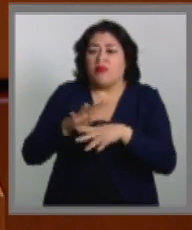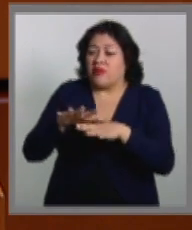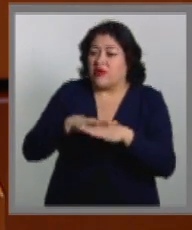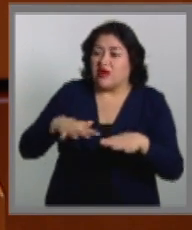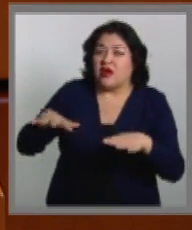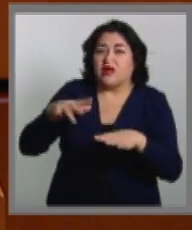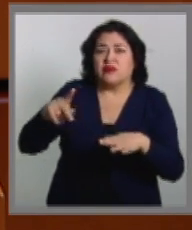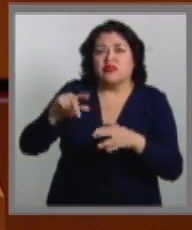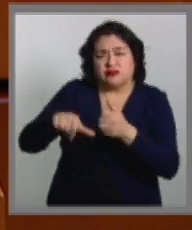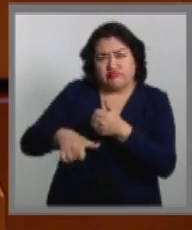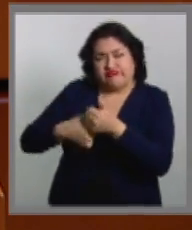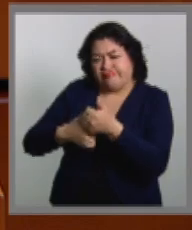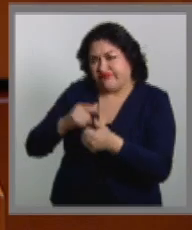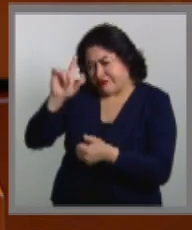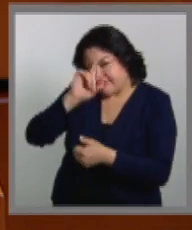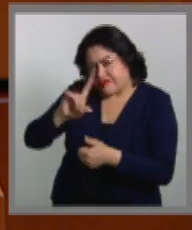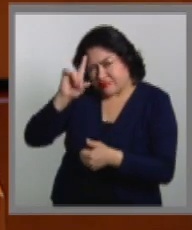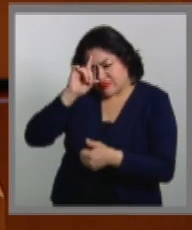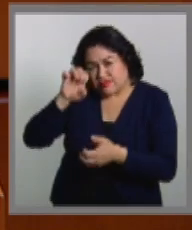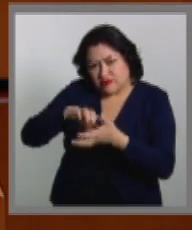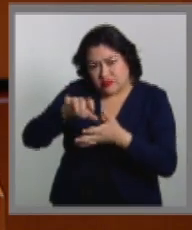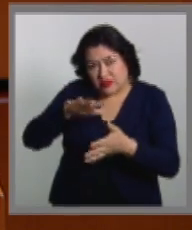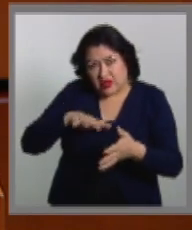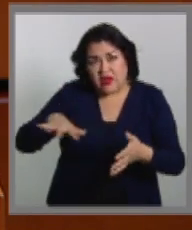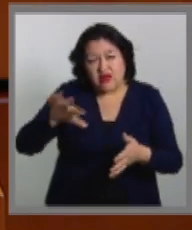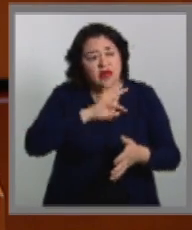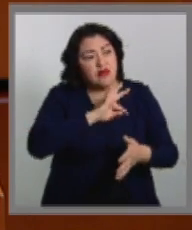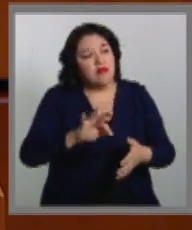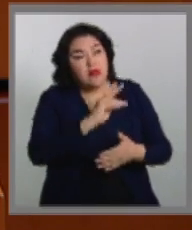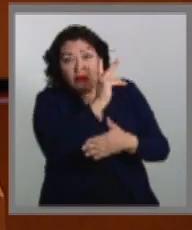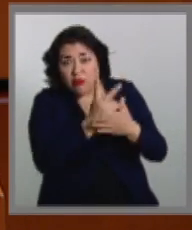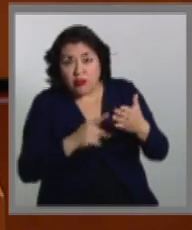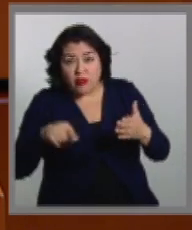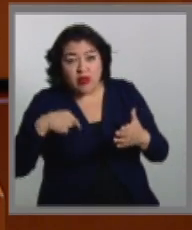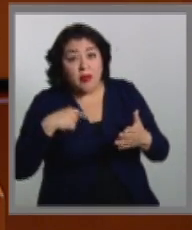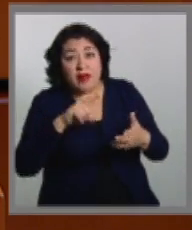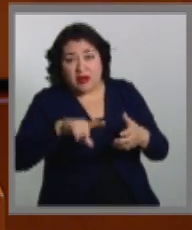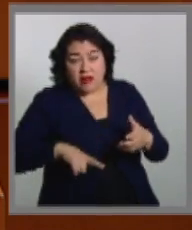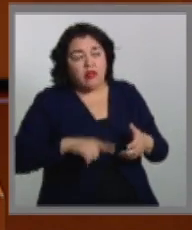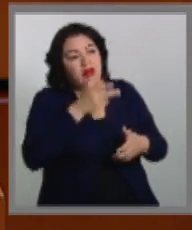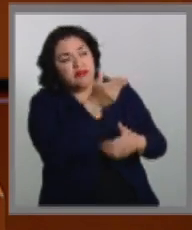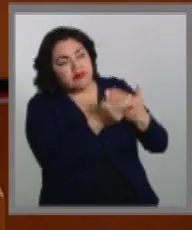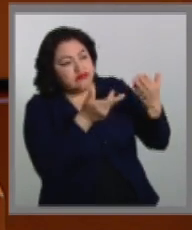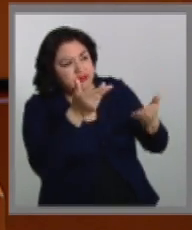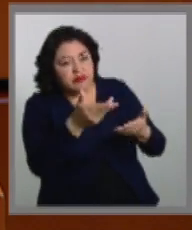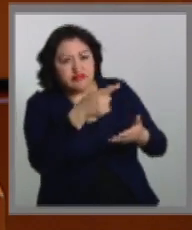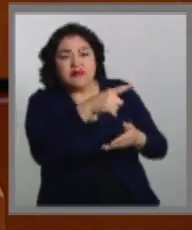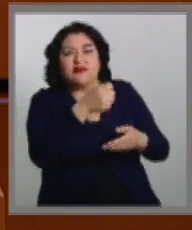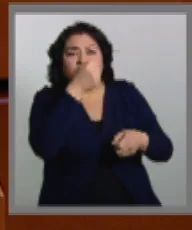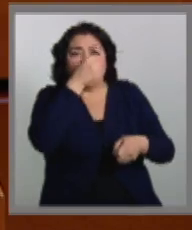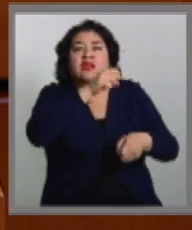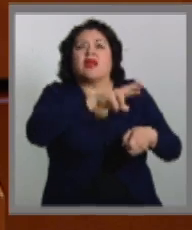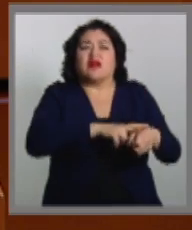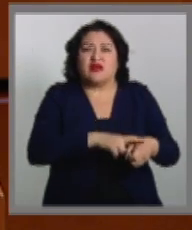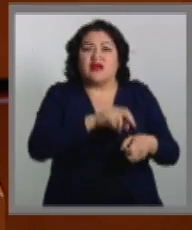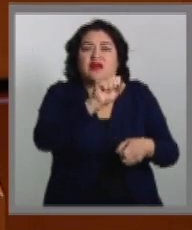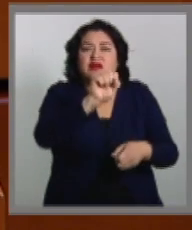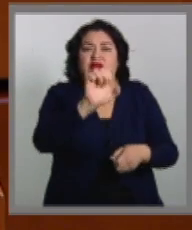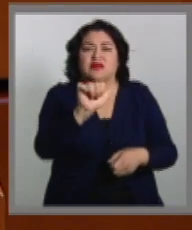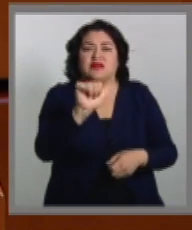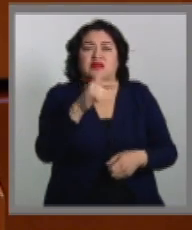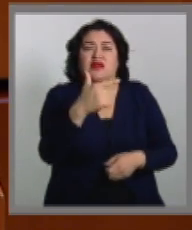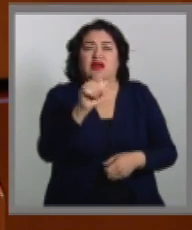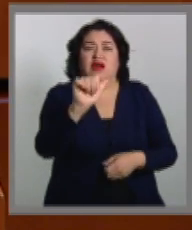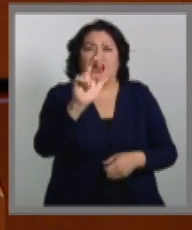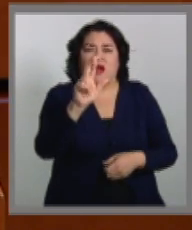asistencia técnica al acceder a los distintos programas de apoyo de la Secretaría de Agricultura, Ganadería, Desarrollo